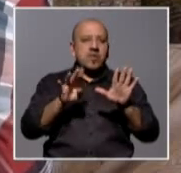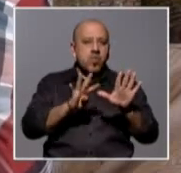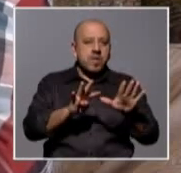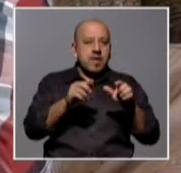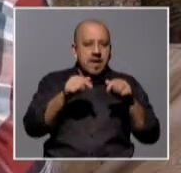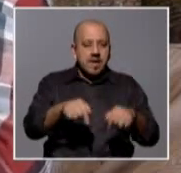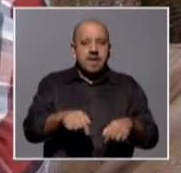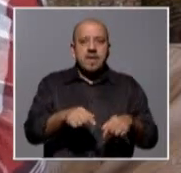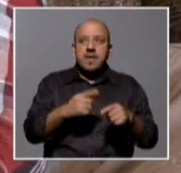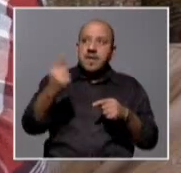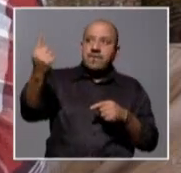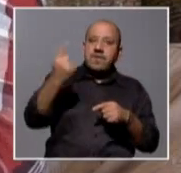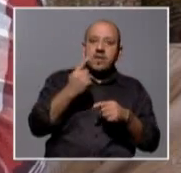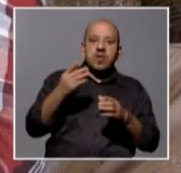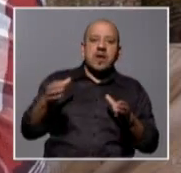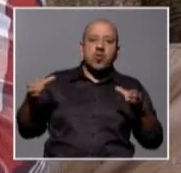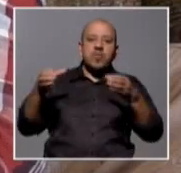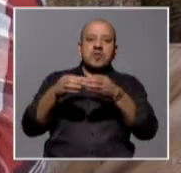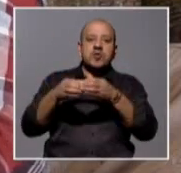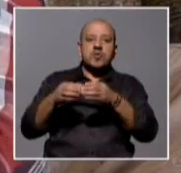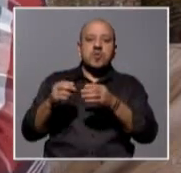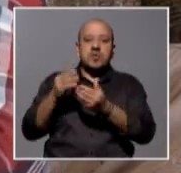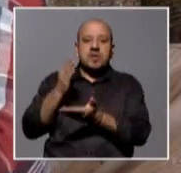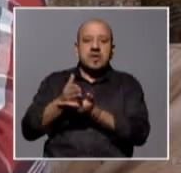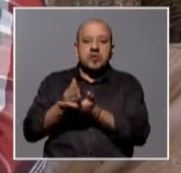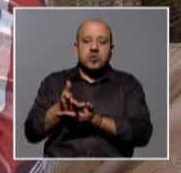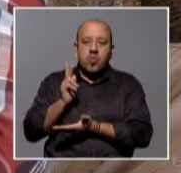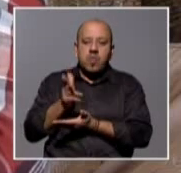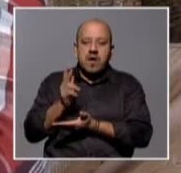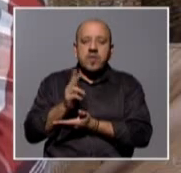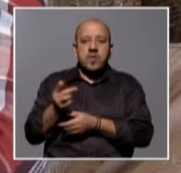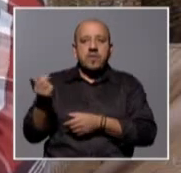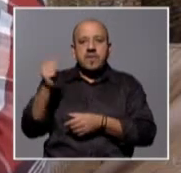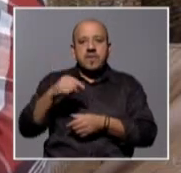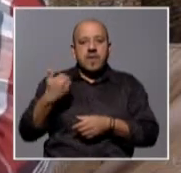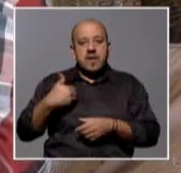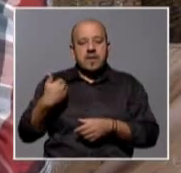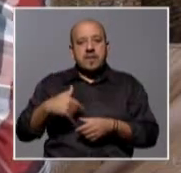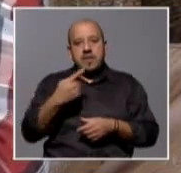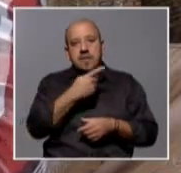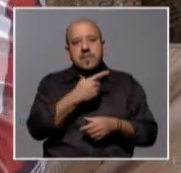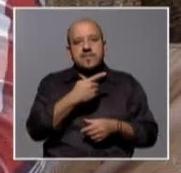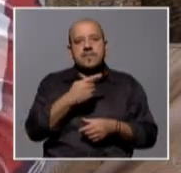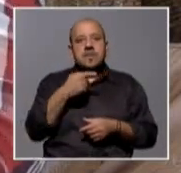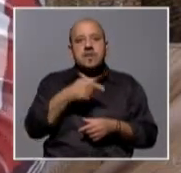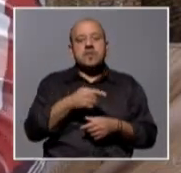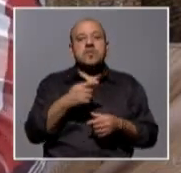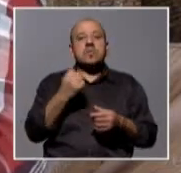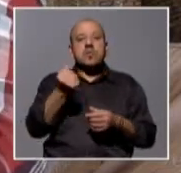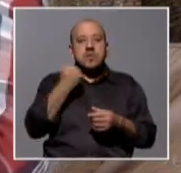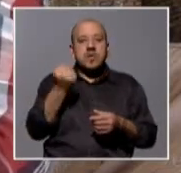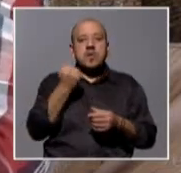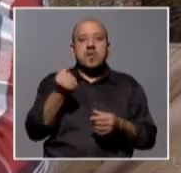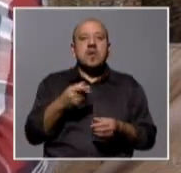la Comisión Interamericana de Derechos Humanos a la Argentina, ellas tuvieron una importante movida porque